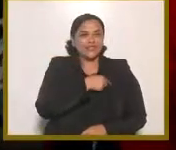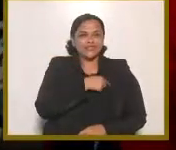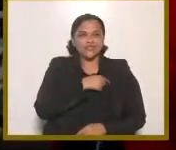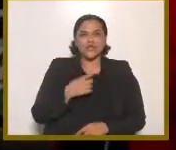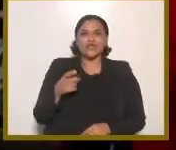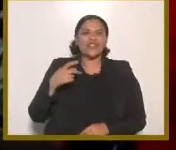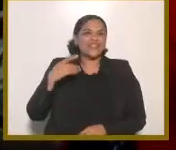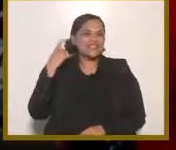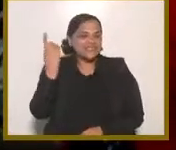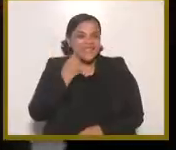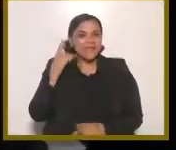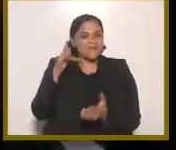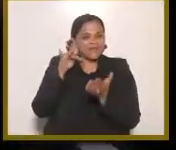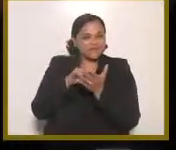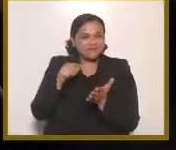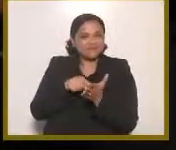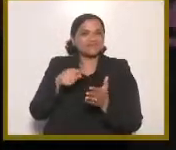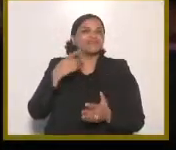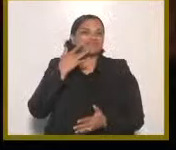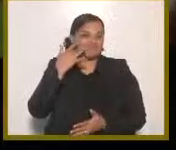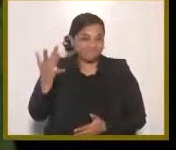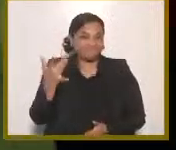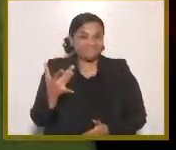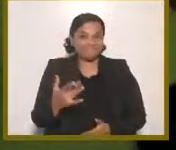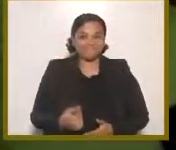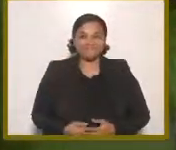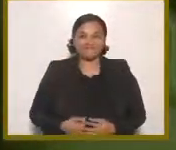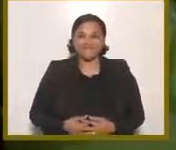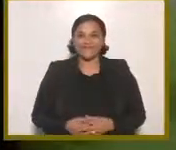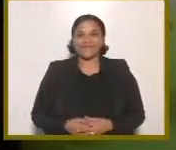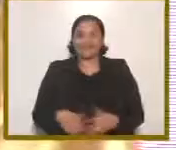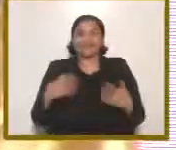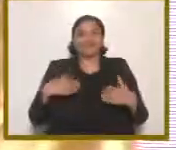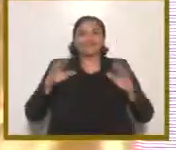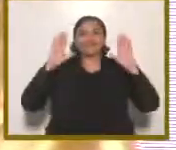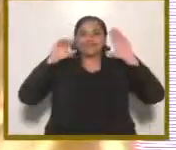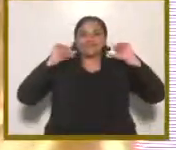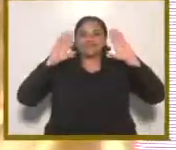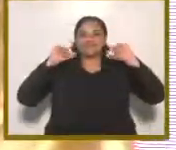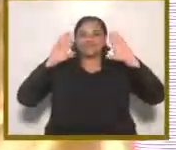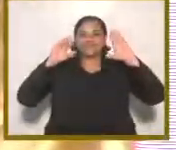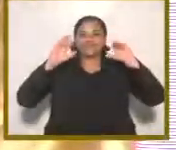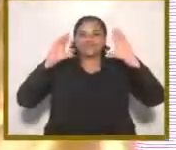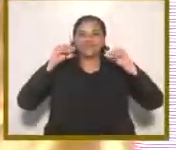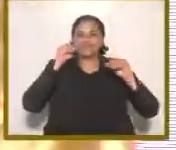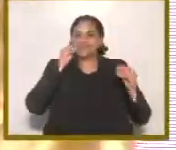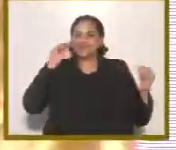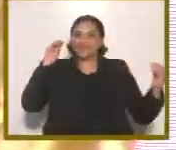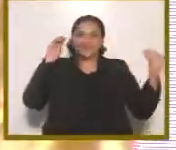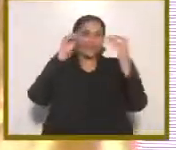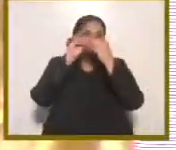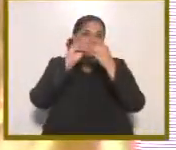imprescindibles. Un beso grande. Las quiero.